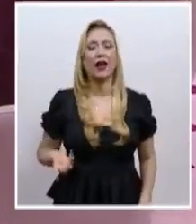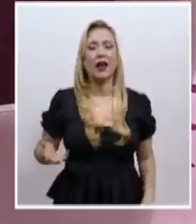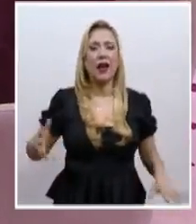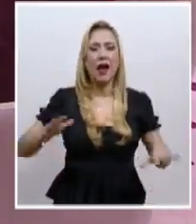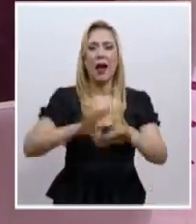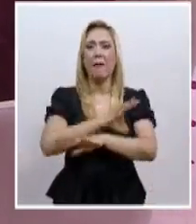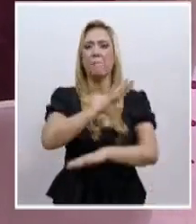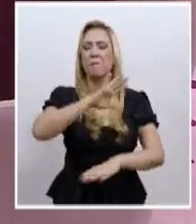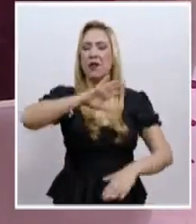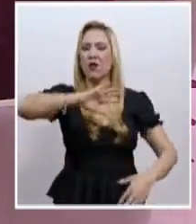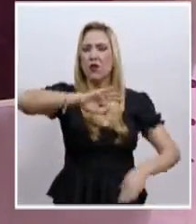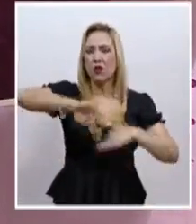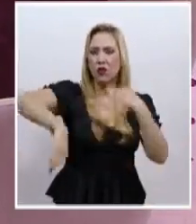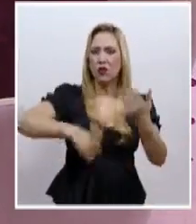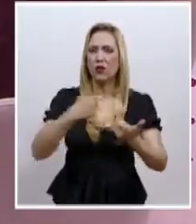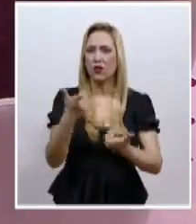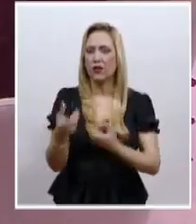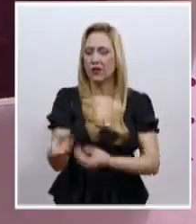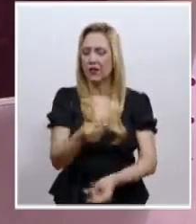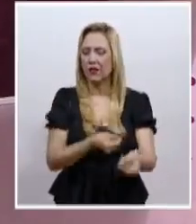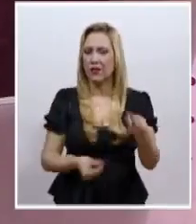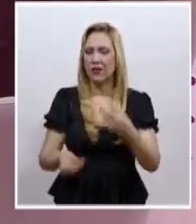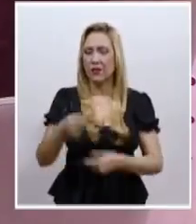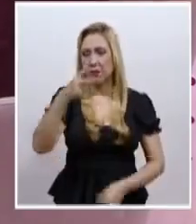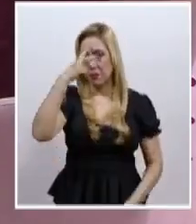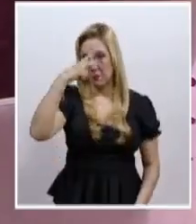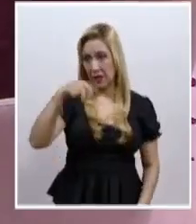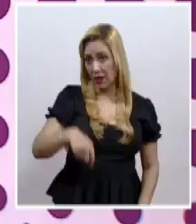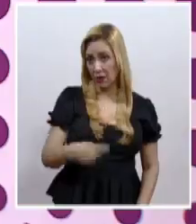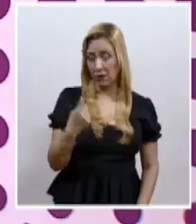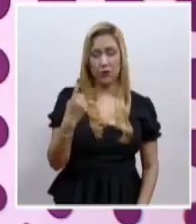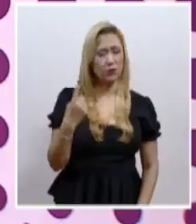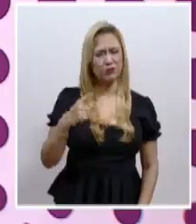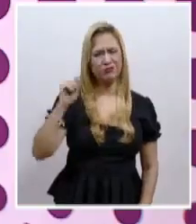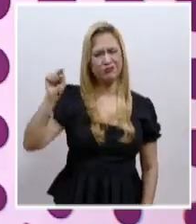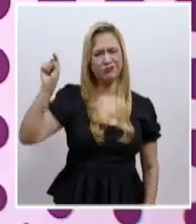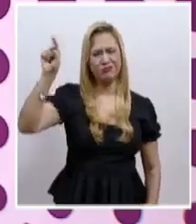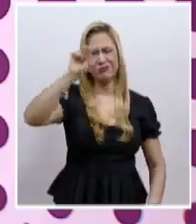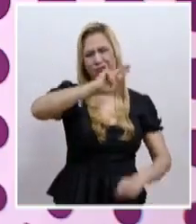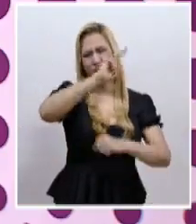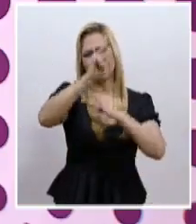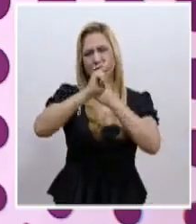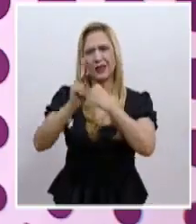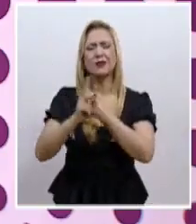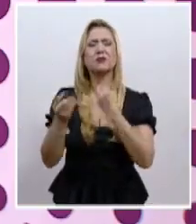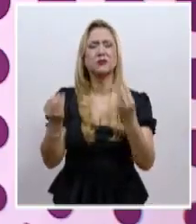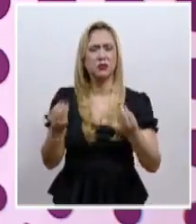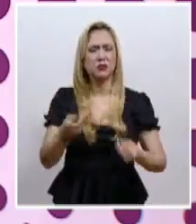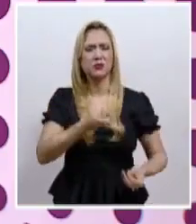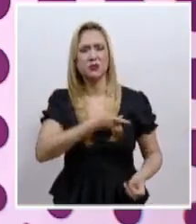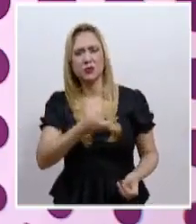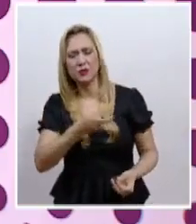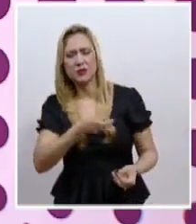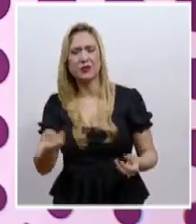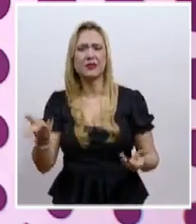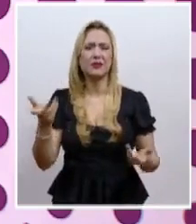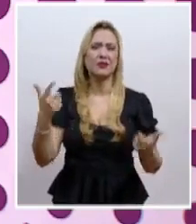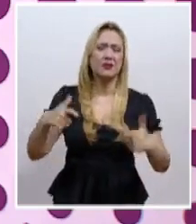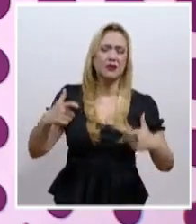tenemos una tendencia, no solo en México, sino en muchos países, a tener mayor desigualdad. Y eso